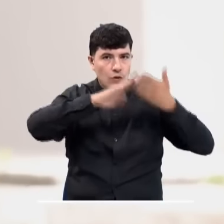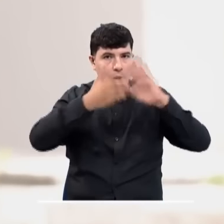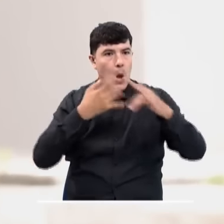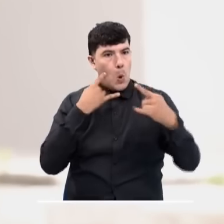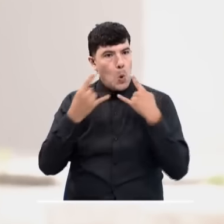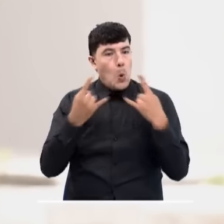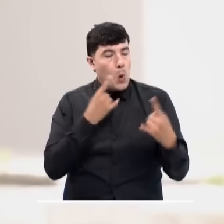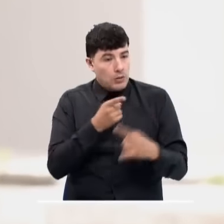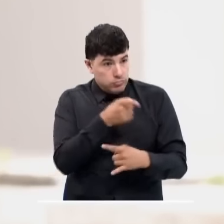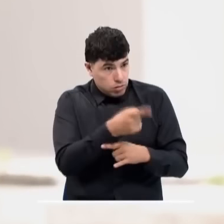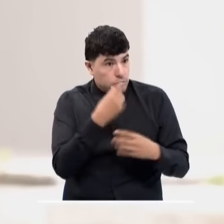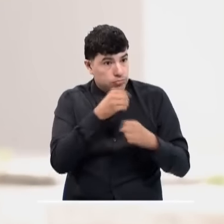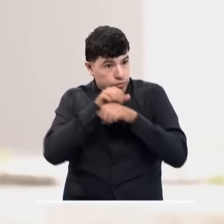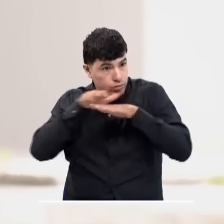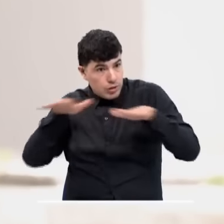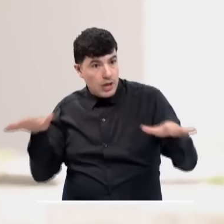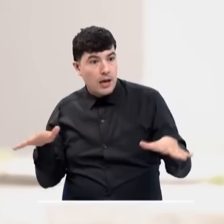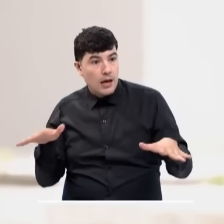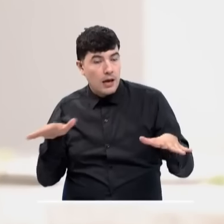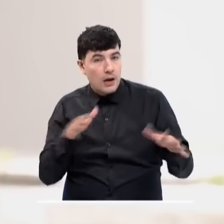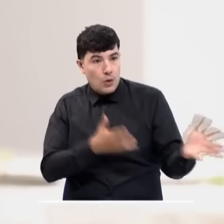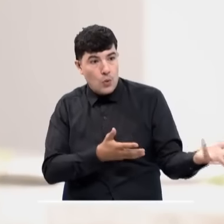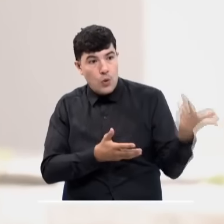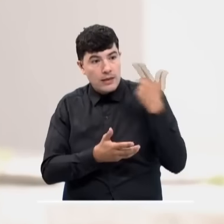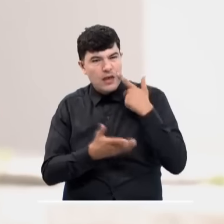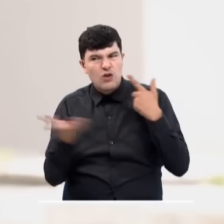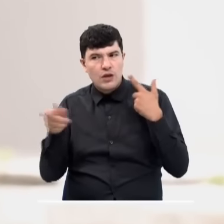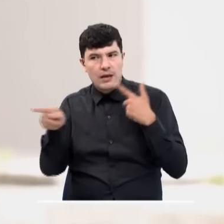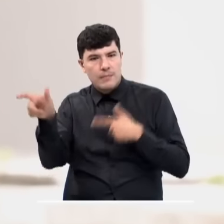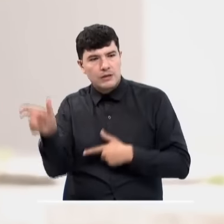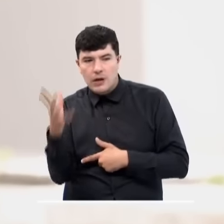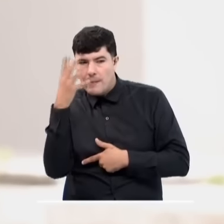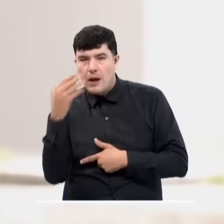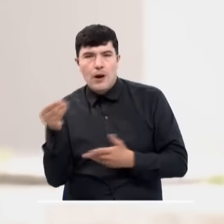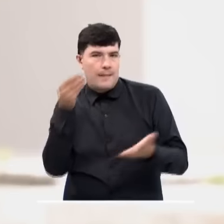amedrentar por estos flagelos, tanto del secuestro como el de la extorsión.